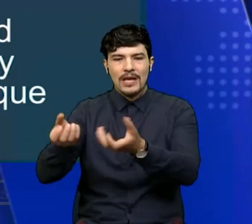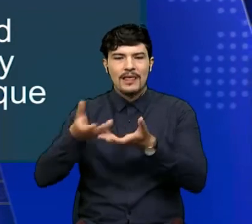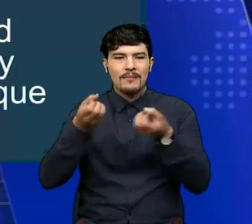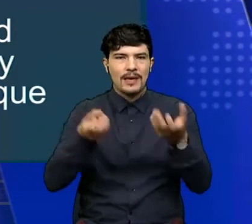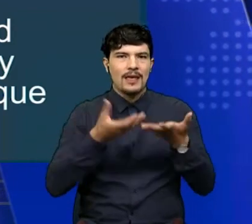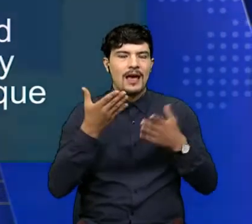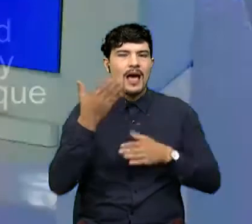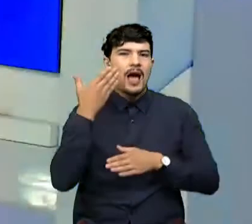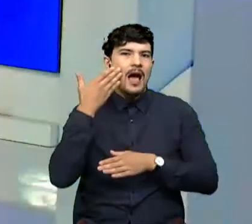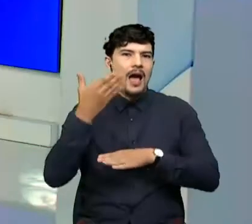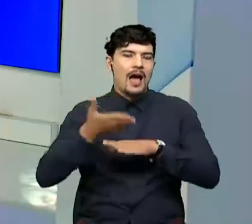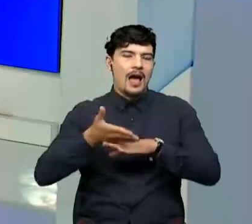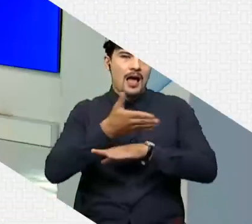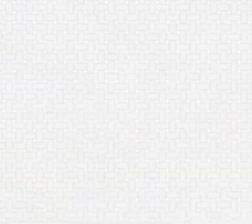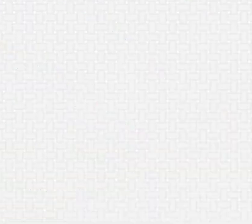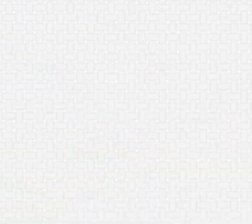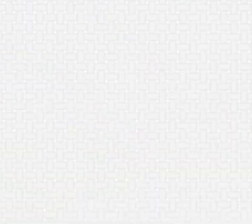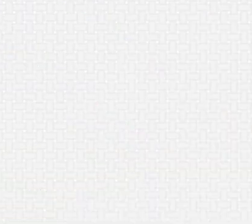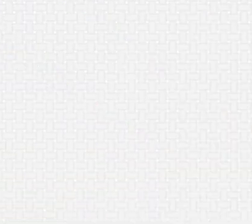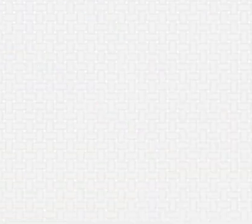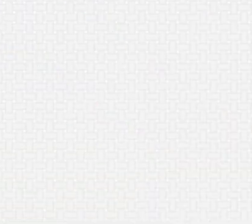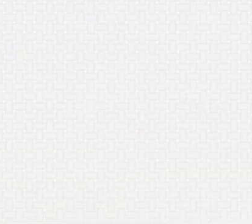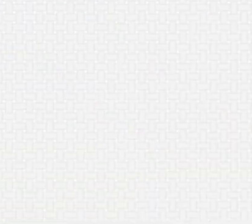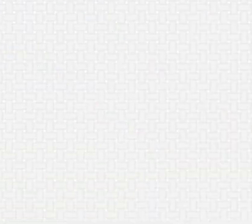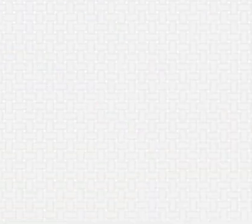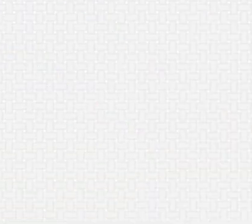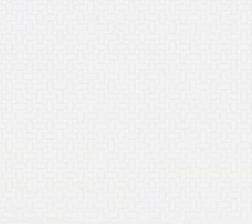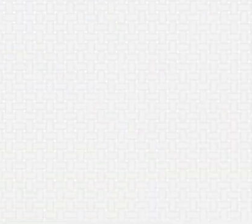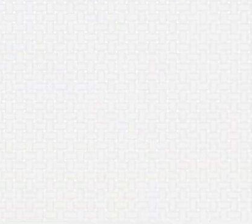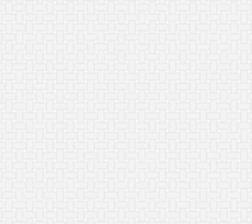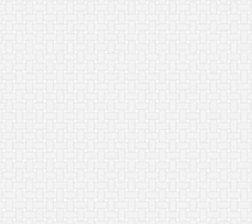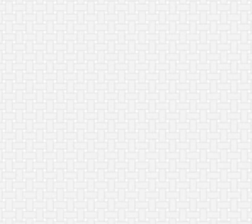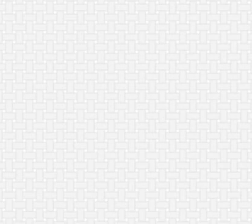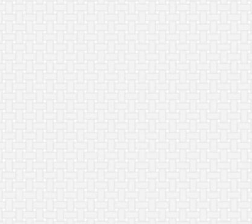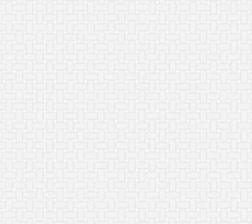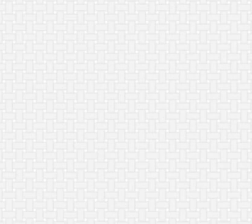desde que se conoció la cámara puntocom